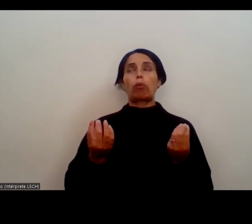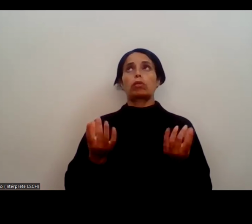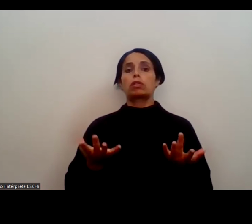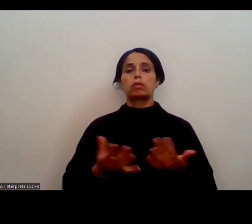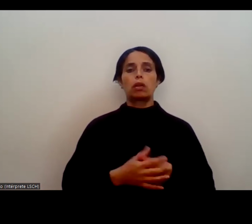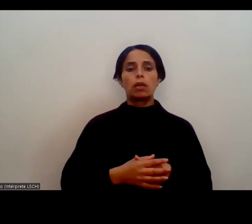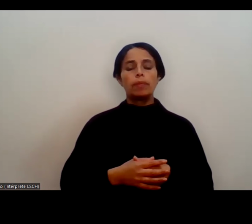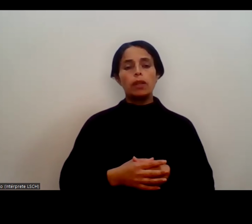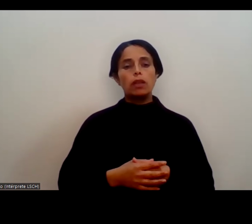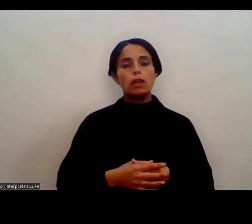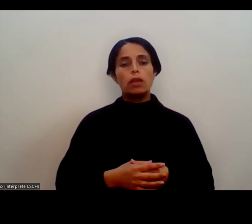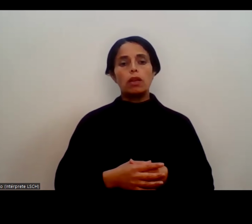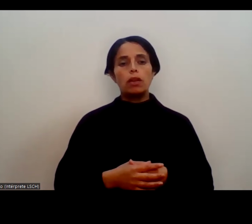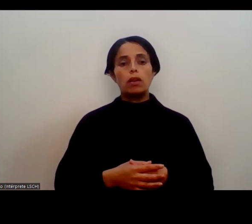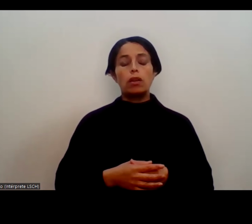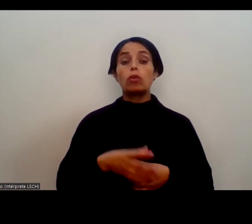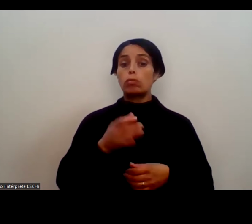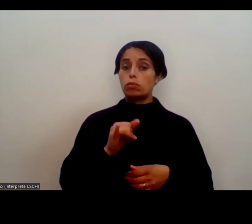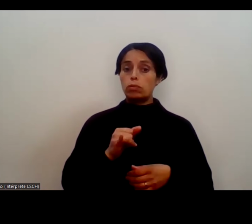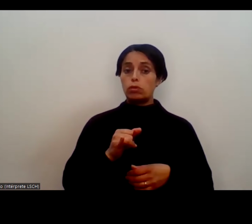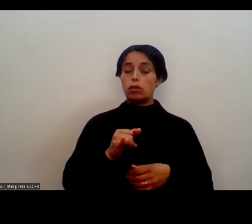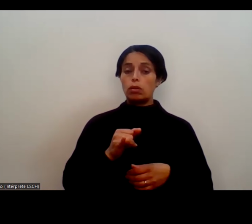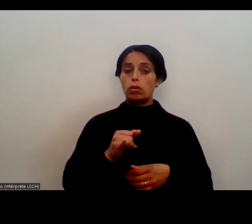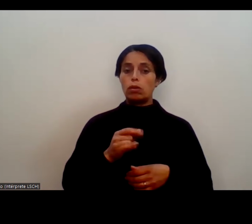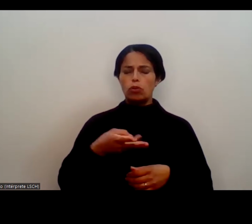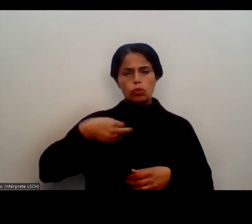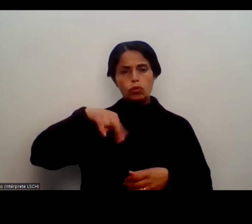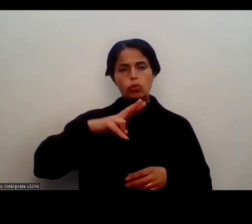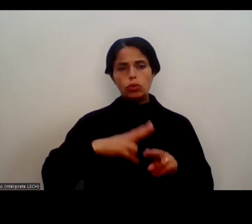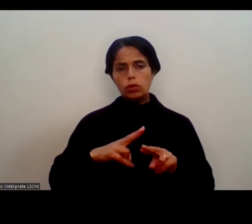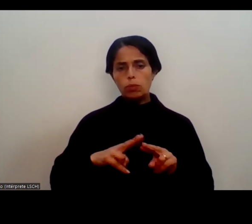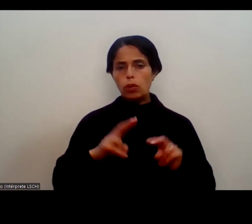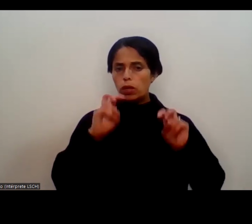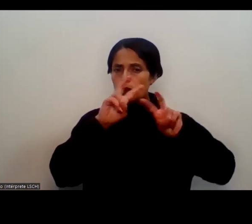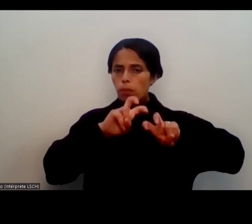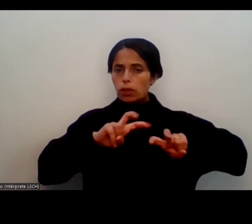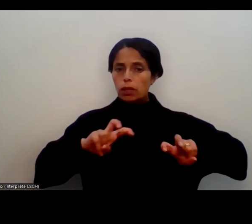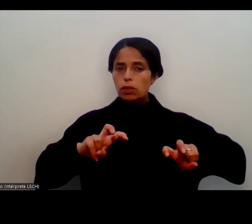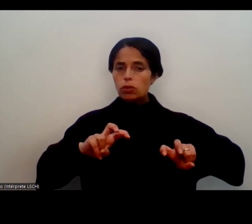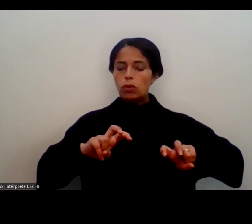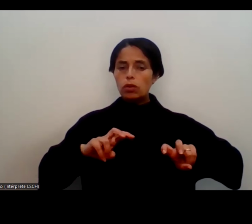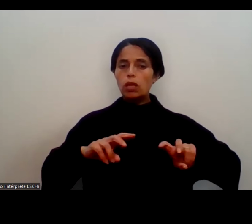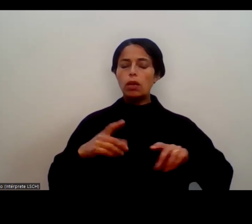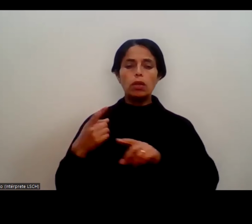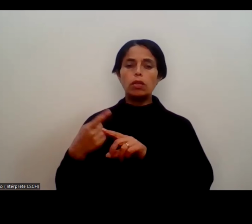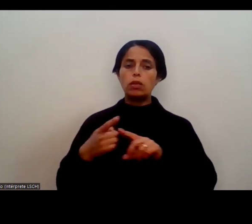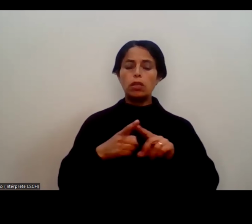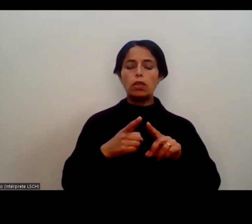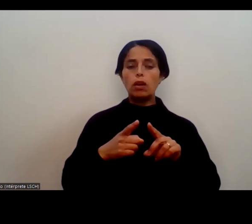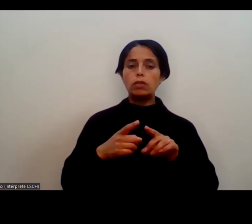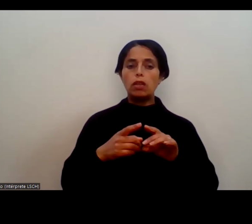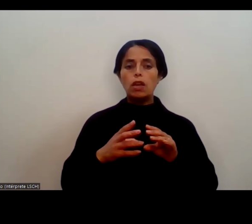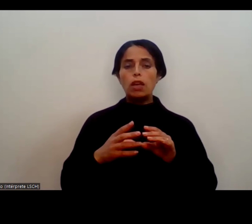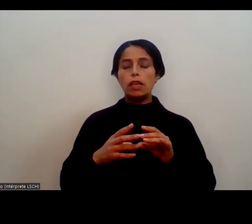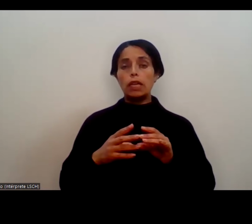Lo sorprendente sí es que nosotros hicimos una investigación de los ajuares, muchos ajuares funerarios de la